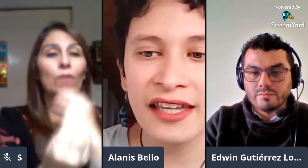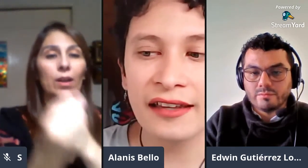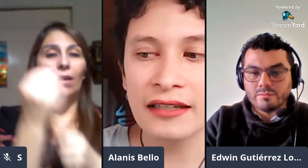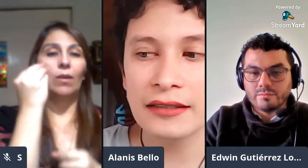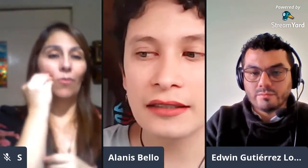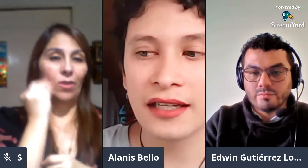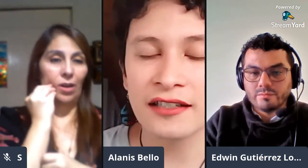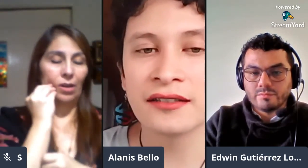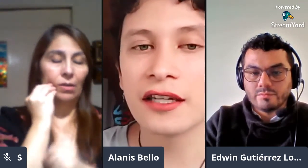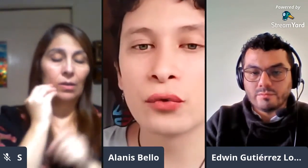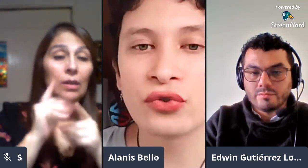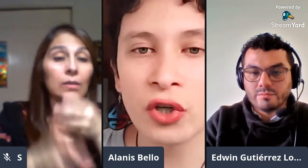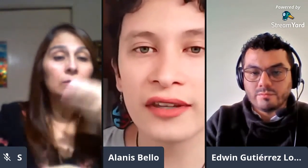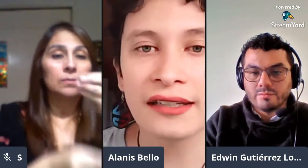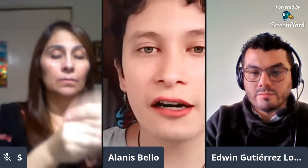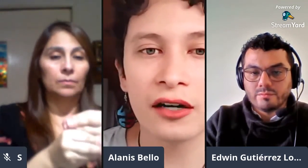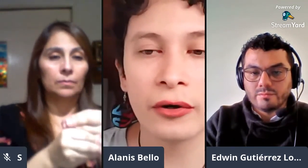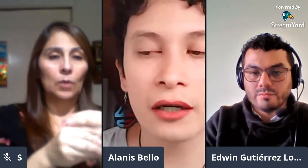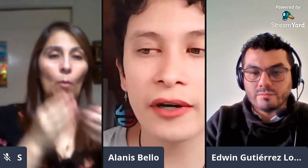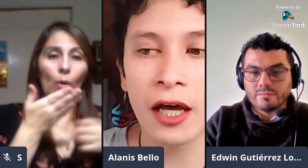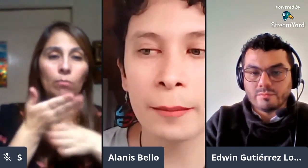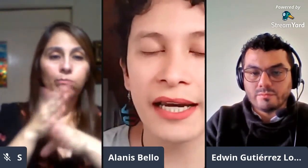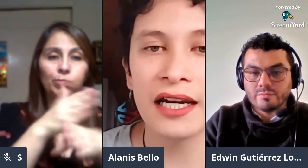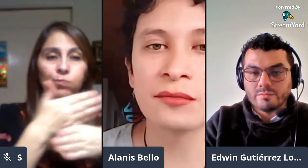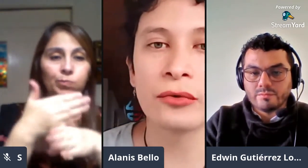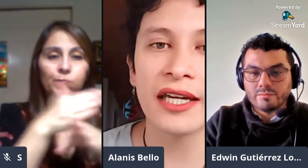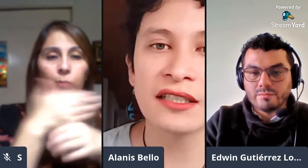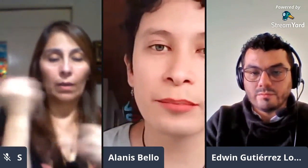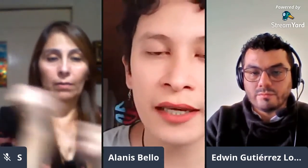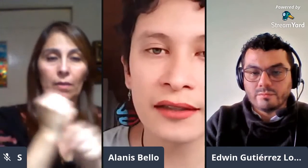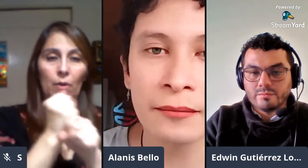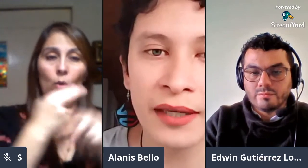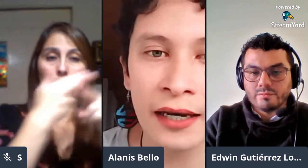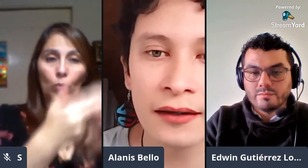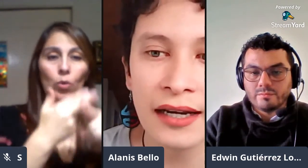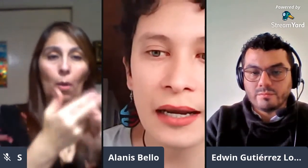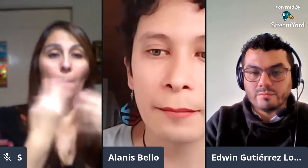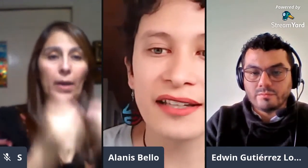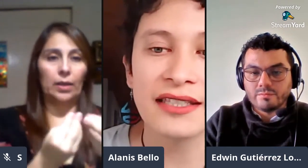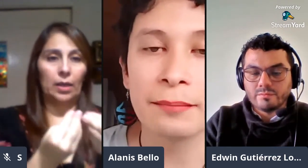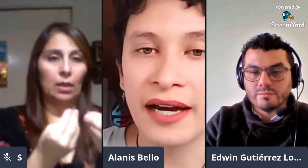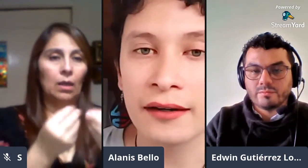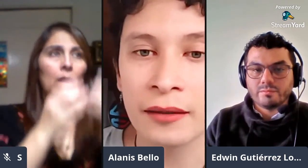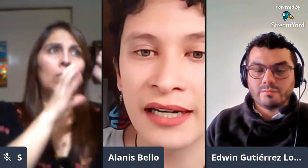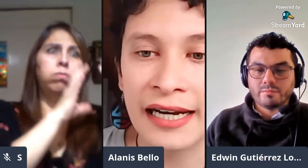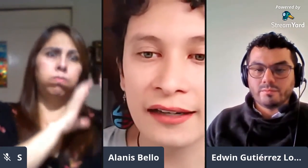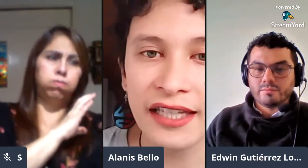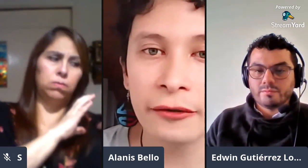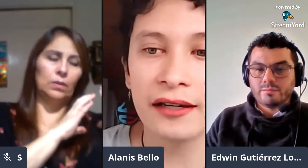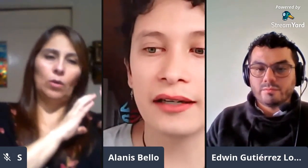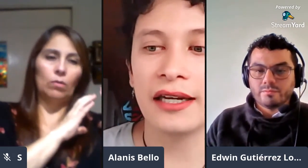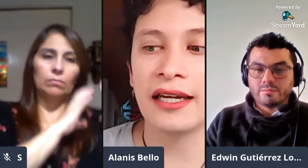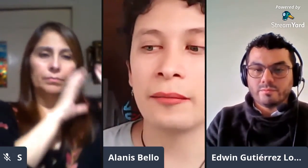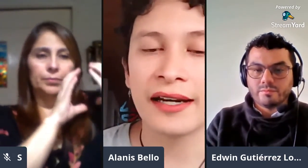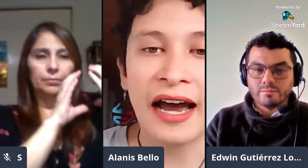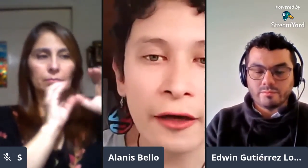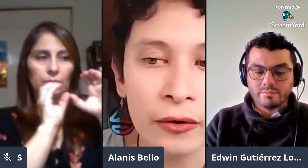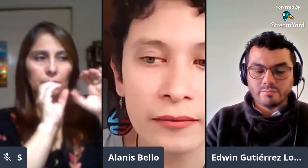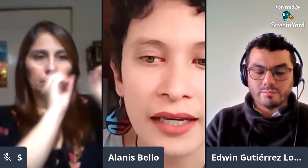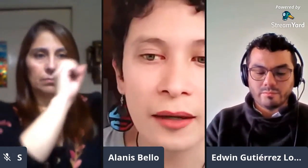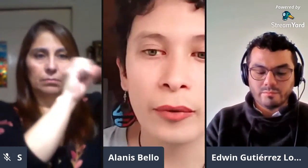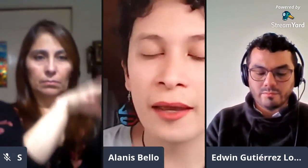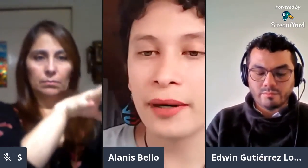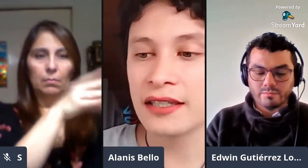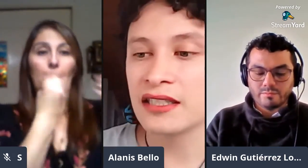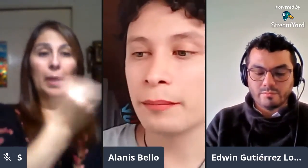generar medidas de redistribución del trabajo del cuidado para que las mujeres puedan también participar de manera activa en el